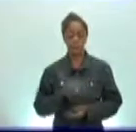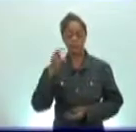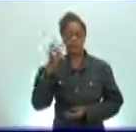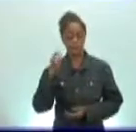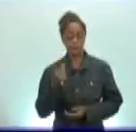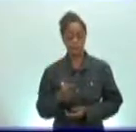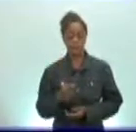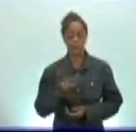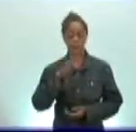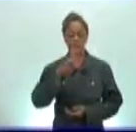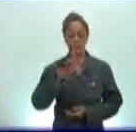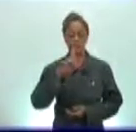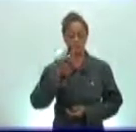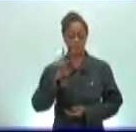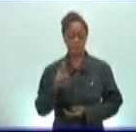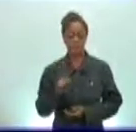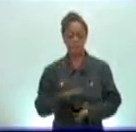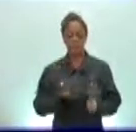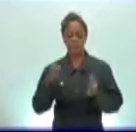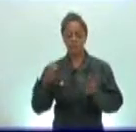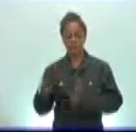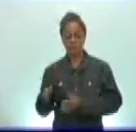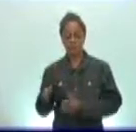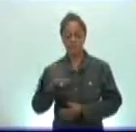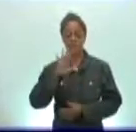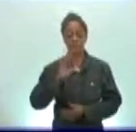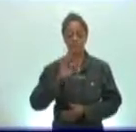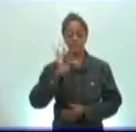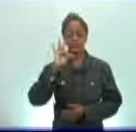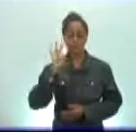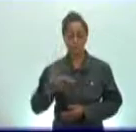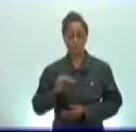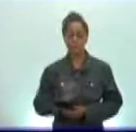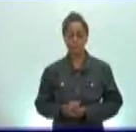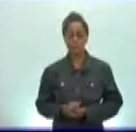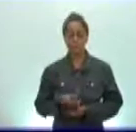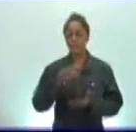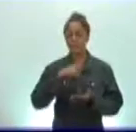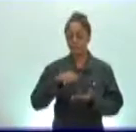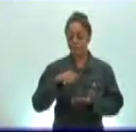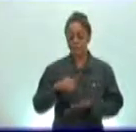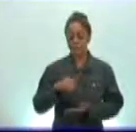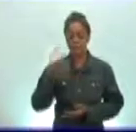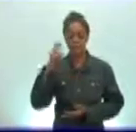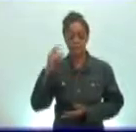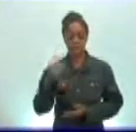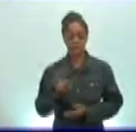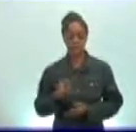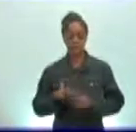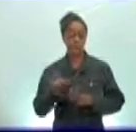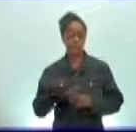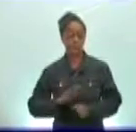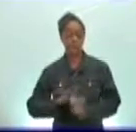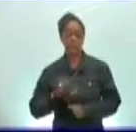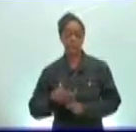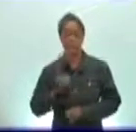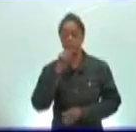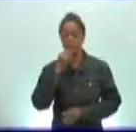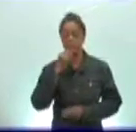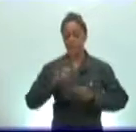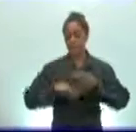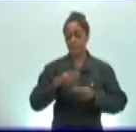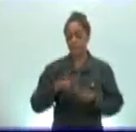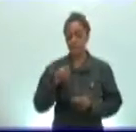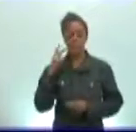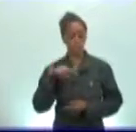páginas 41 a las 58. Anoten las páginas para que después puedan hacer un